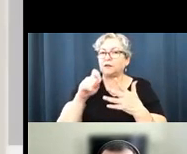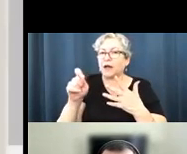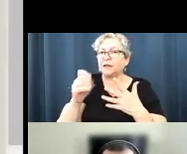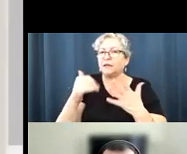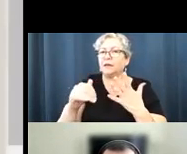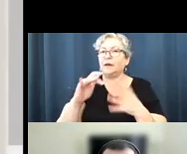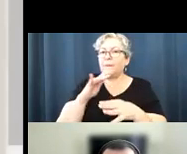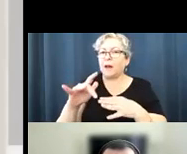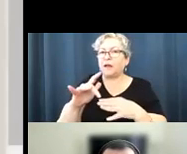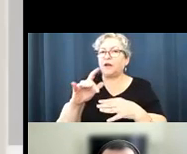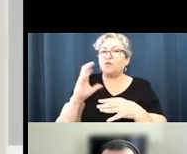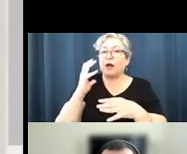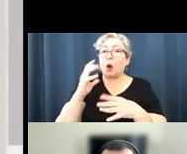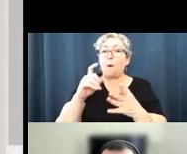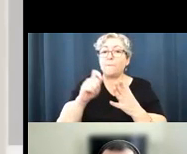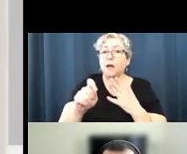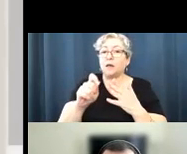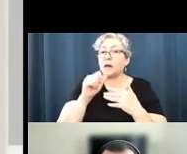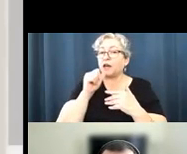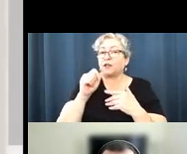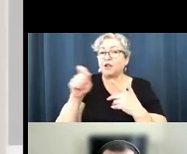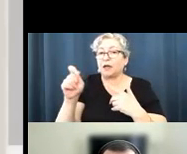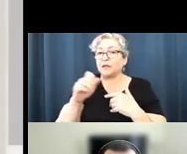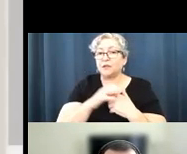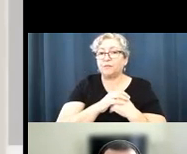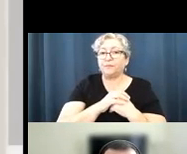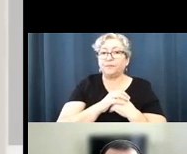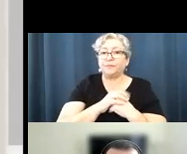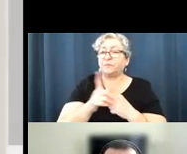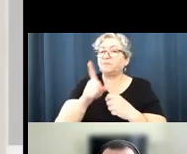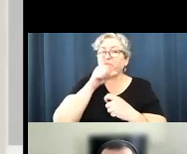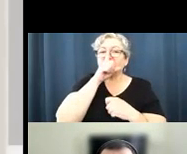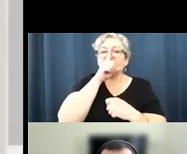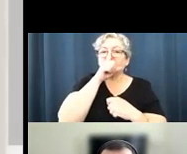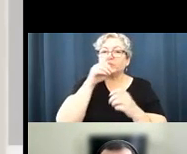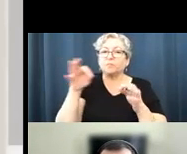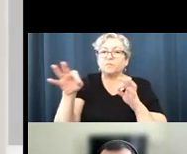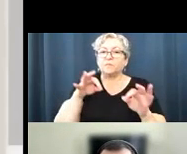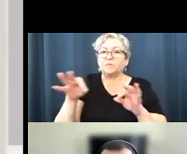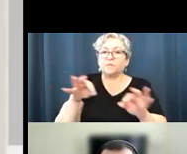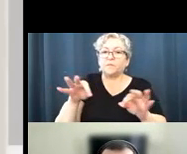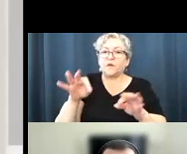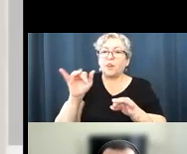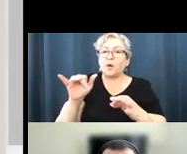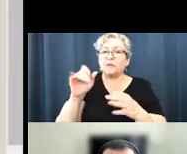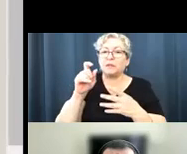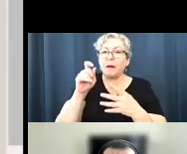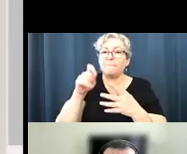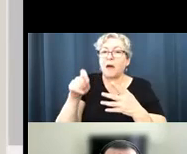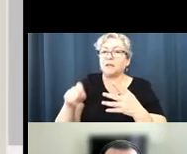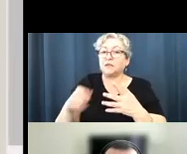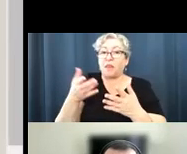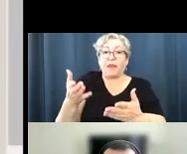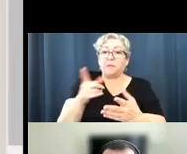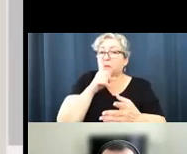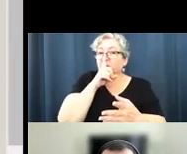botón no está marcado. El botón no está marcado. Entonces no me dice nada sobre lo del botón, solamente que